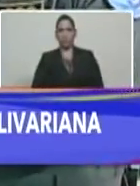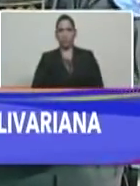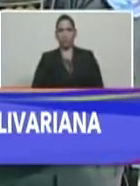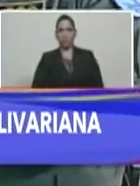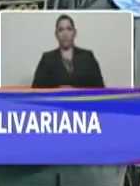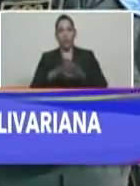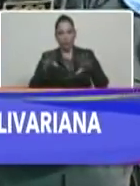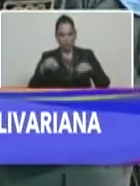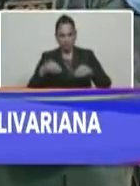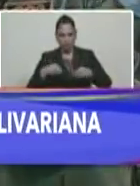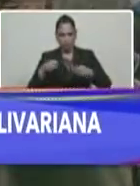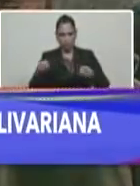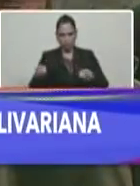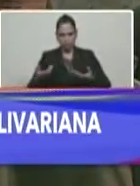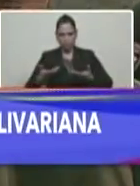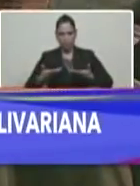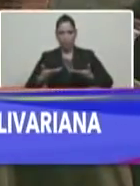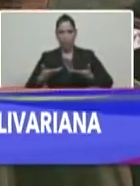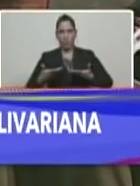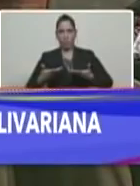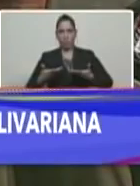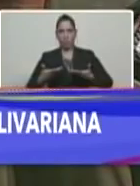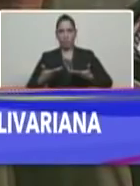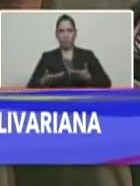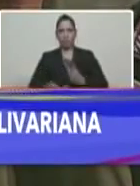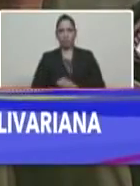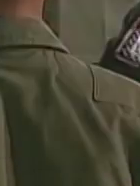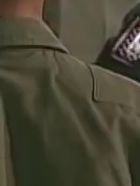regalo, este presente,